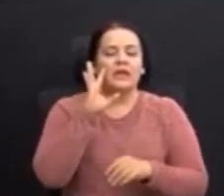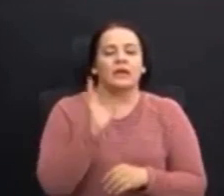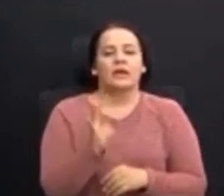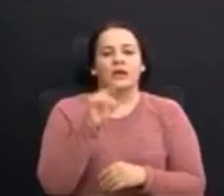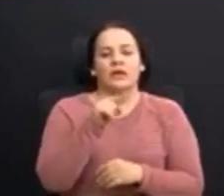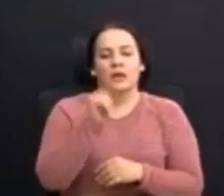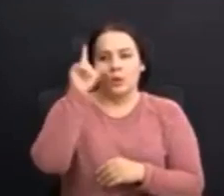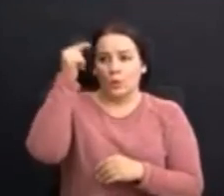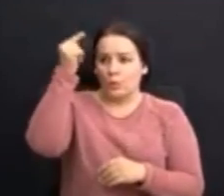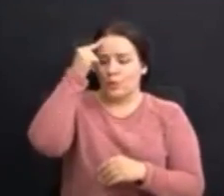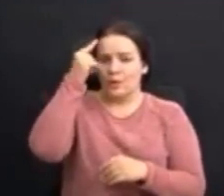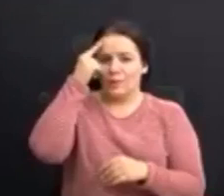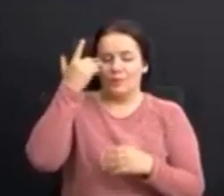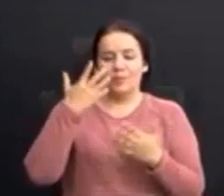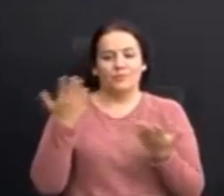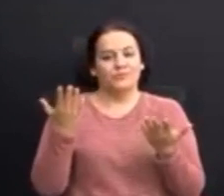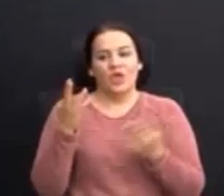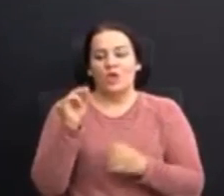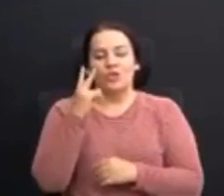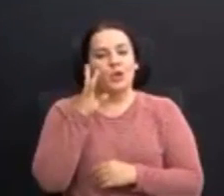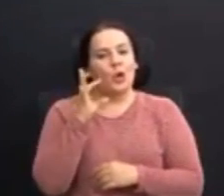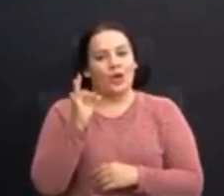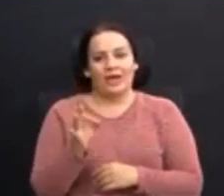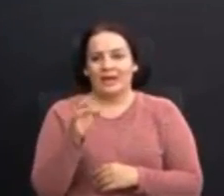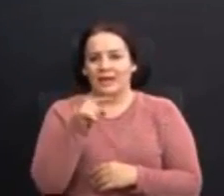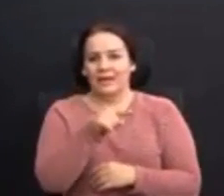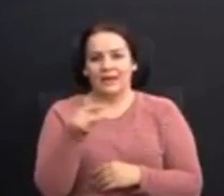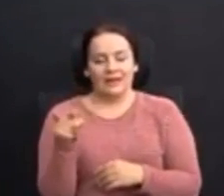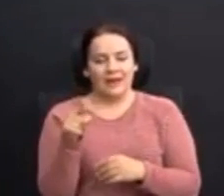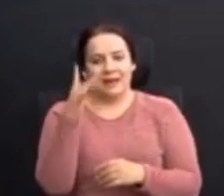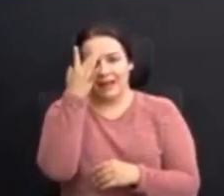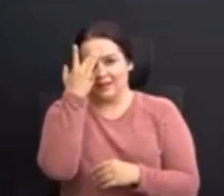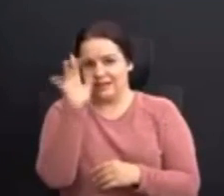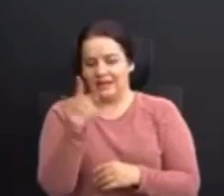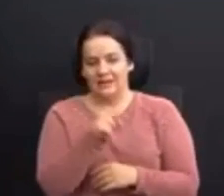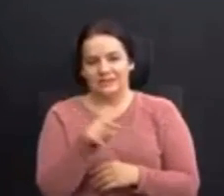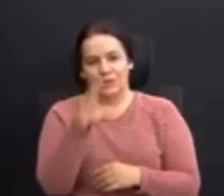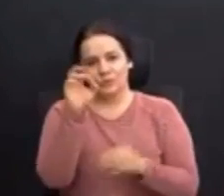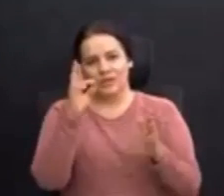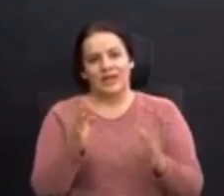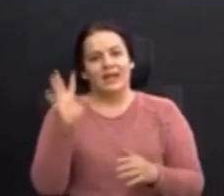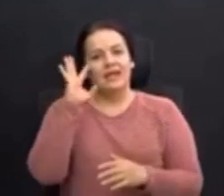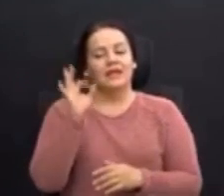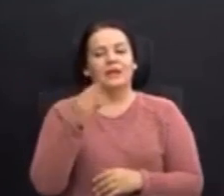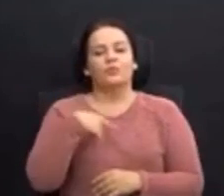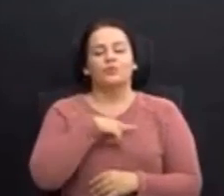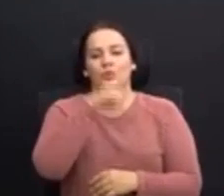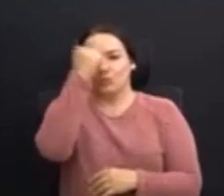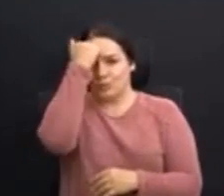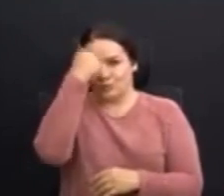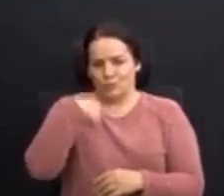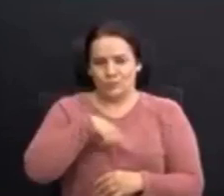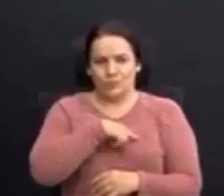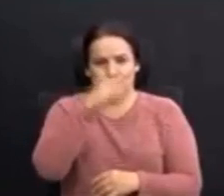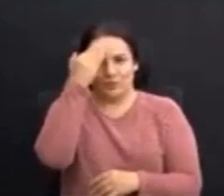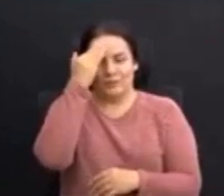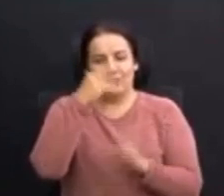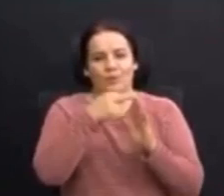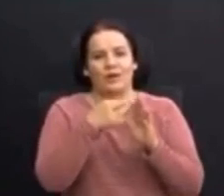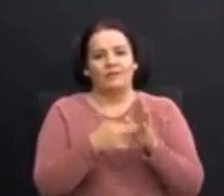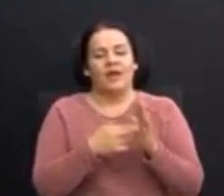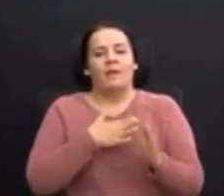de los costarricenses. Honestamente creo que el Poder Ejecutivo cree que somos tontos. Sabemos perfectamente cuáles son las reglas y a mí me duele en el